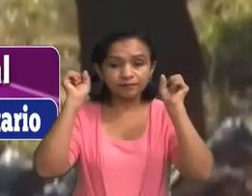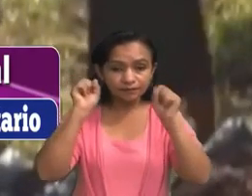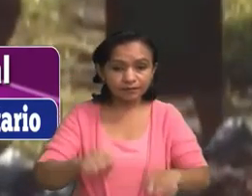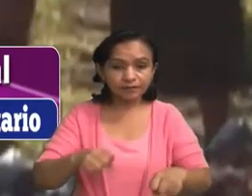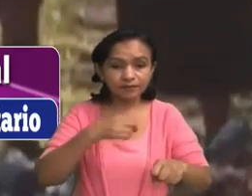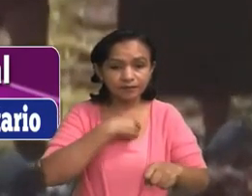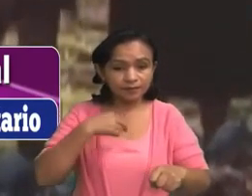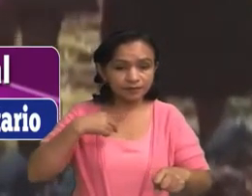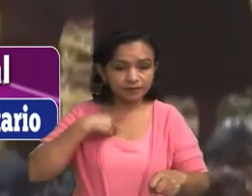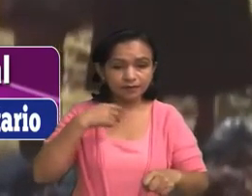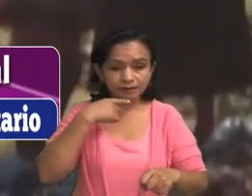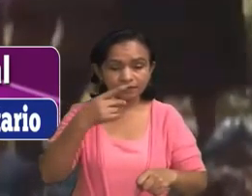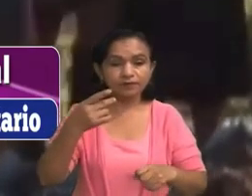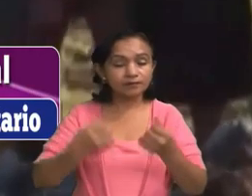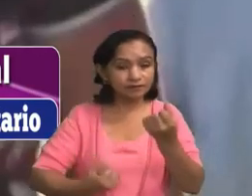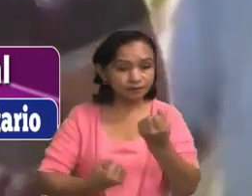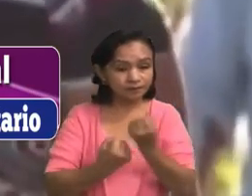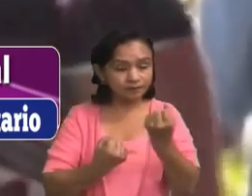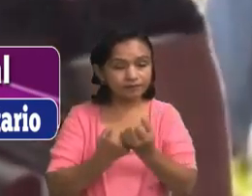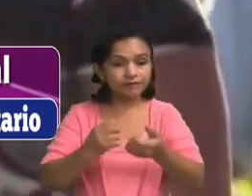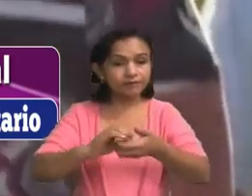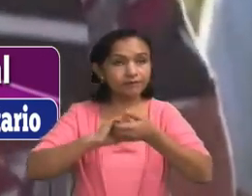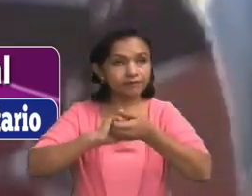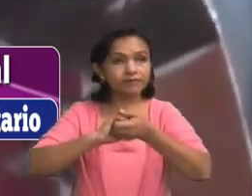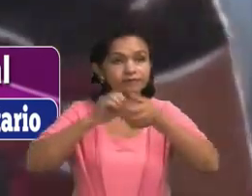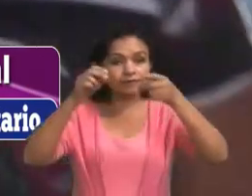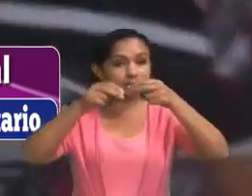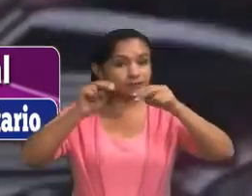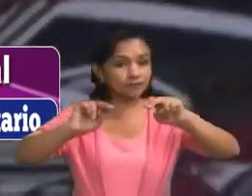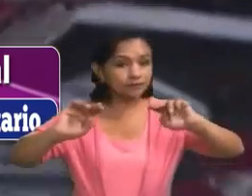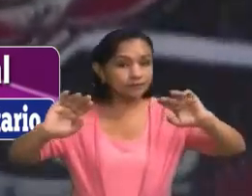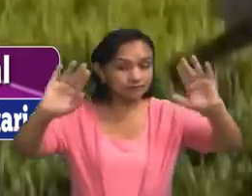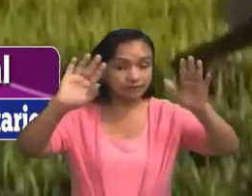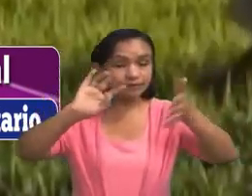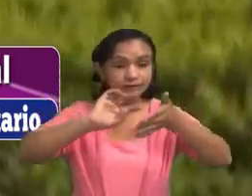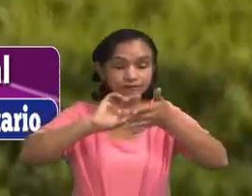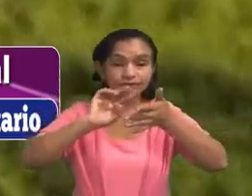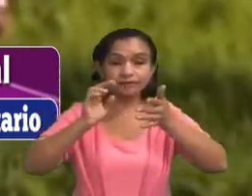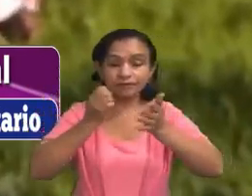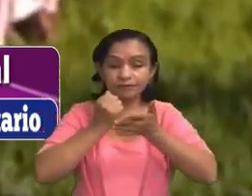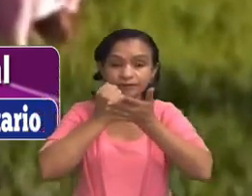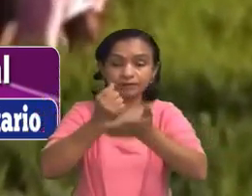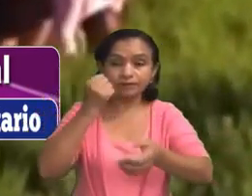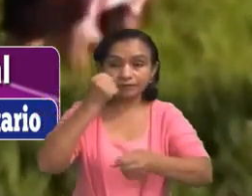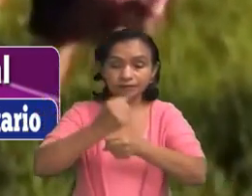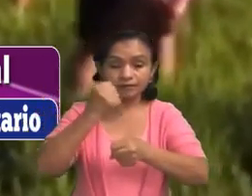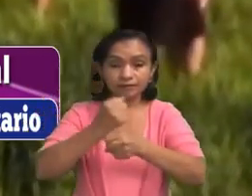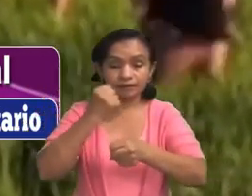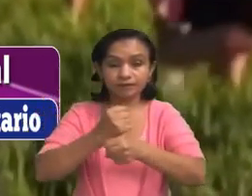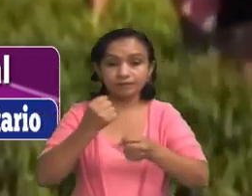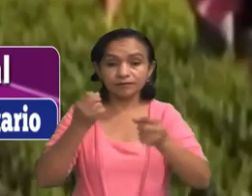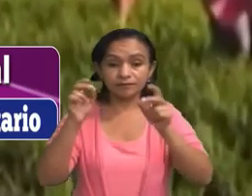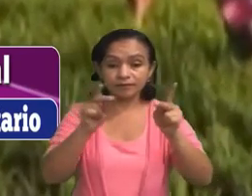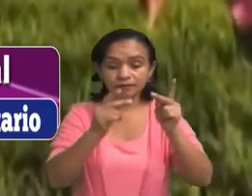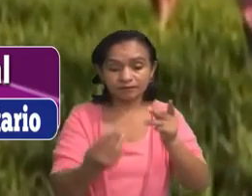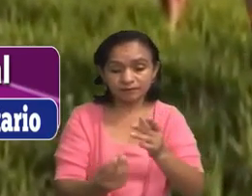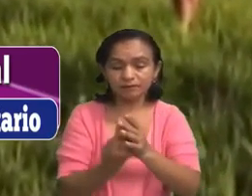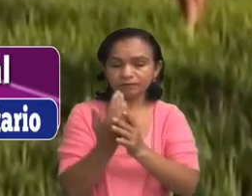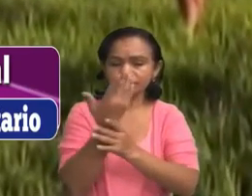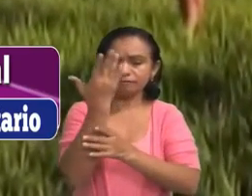ser sustentables, amigables con el medio ambiente, pero que funcionen también y que ayuden a la nutrición de las plantas y a